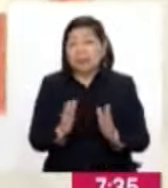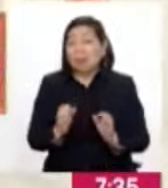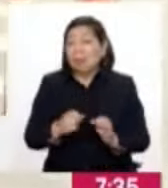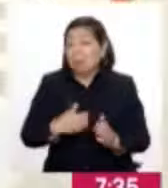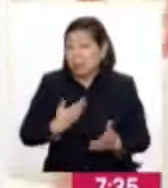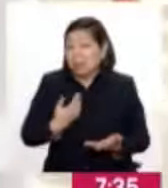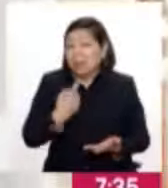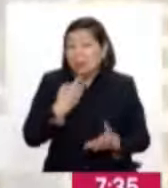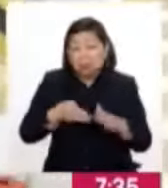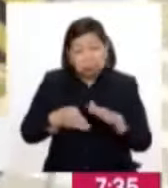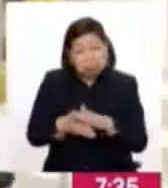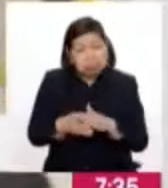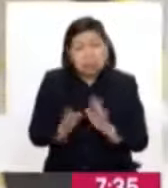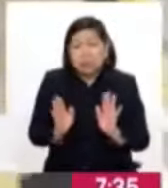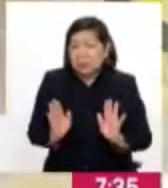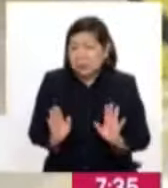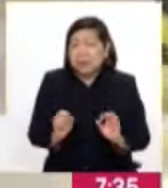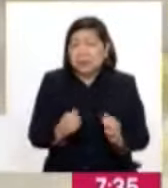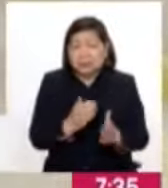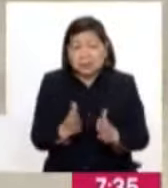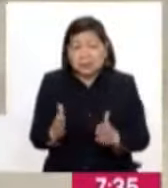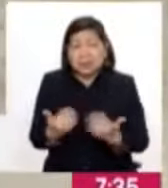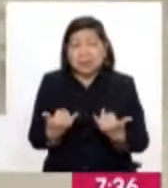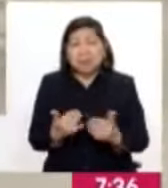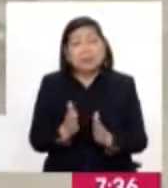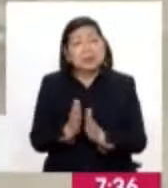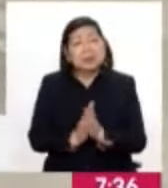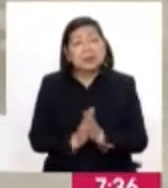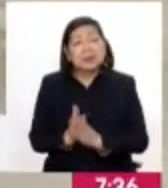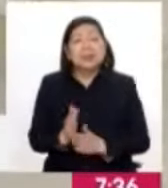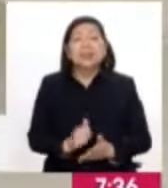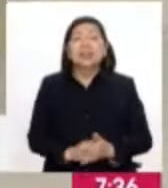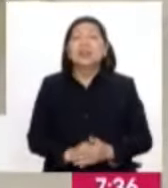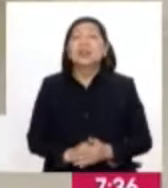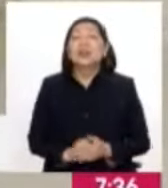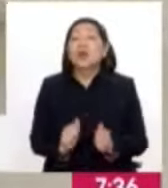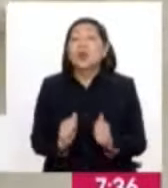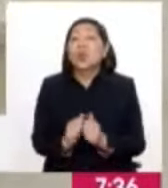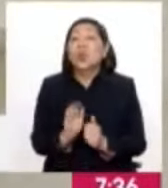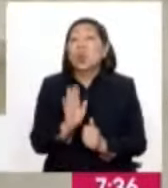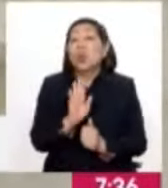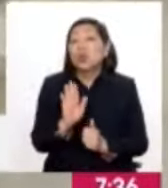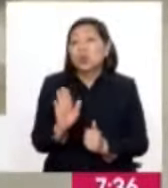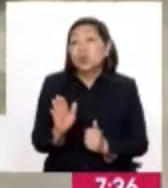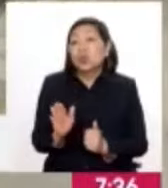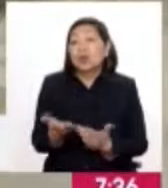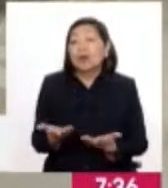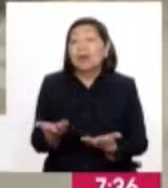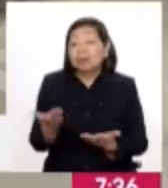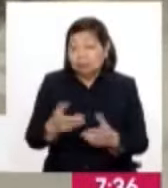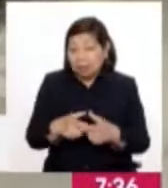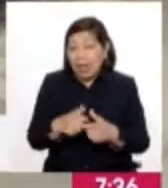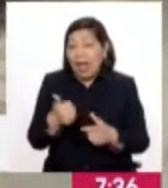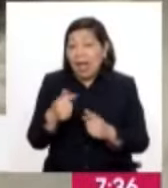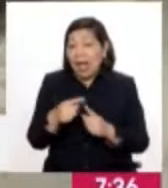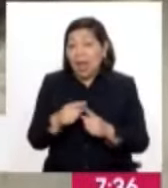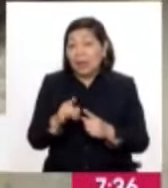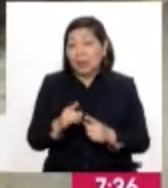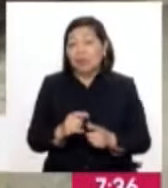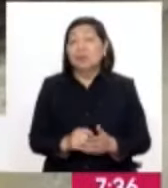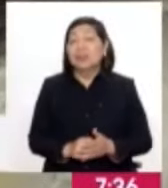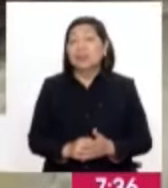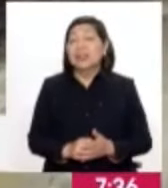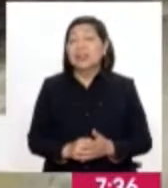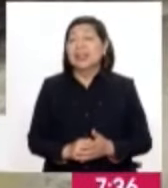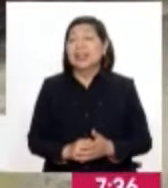pueden acudir y ser parte de este beneficio, ¿no? Con su habilitación de LAT. Lo